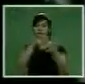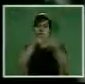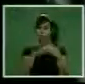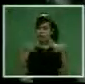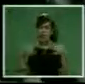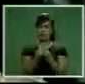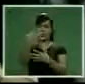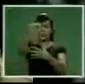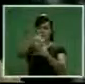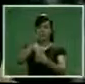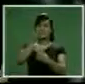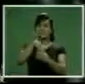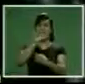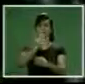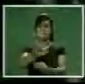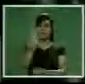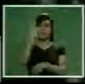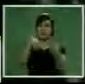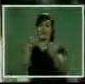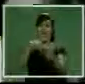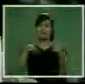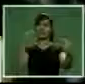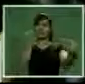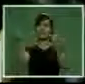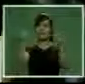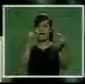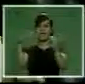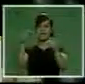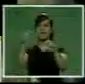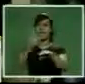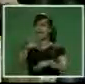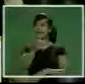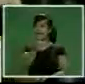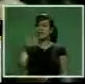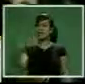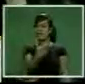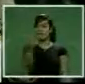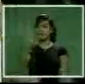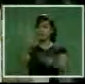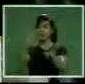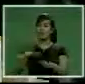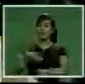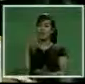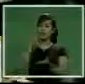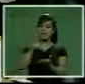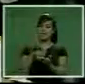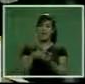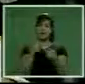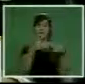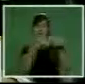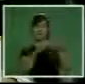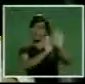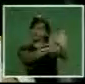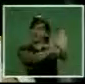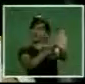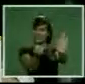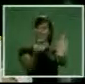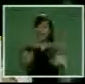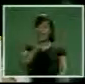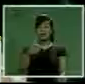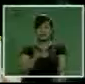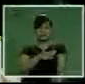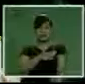del poder popular, porque estamos todos y todas, pero no los gringos, ¿sí? Todos y todas los que nos interesa este país. Entonces, es una